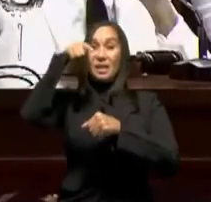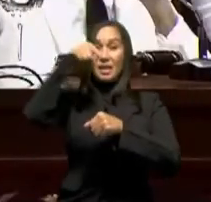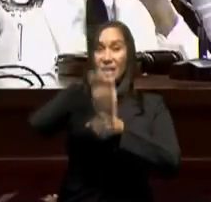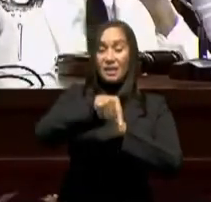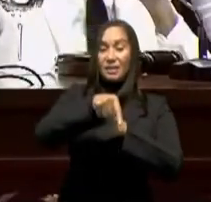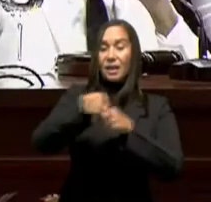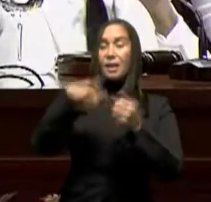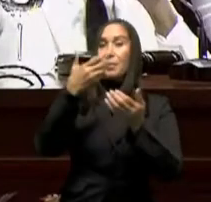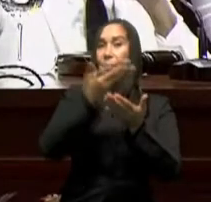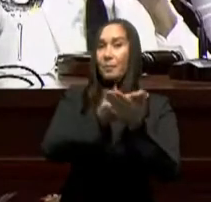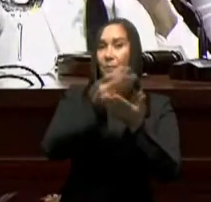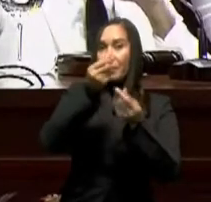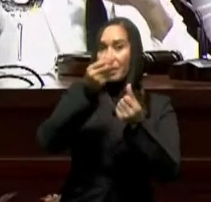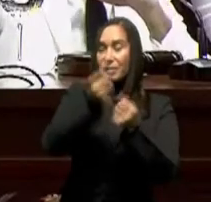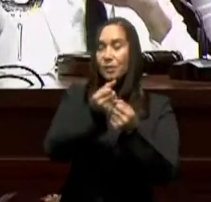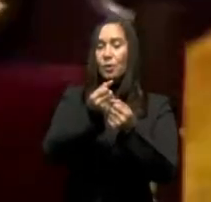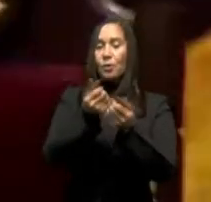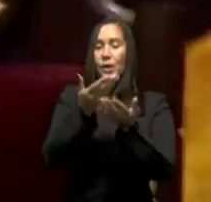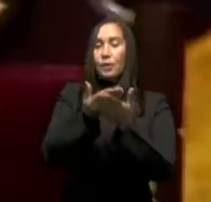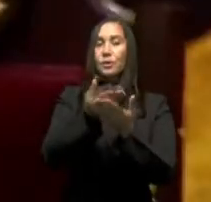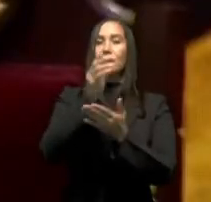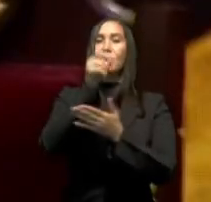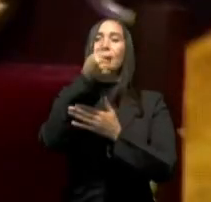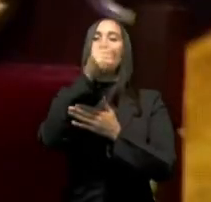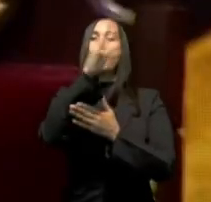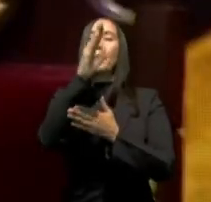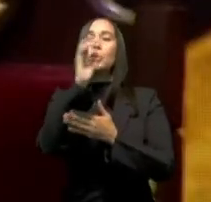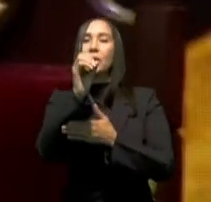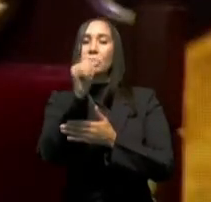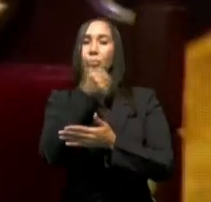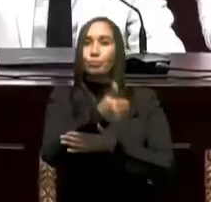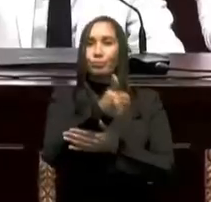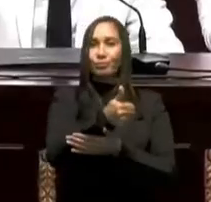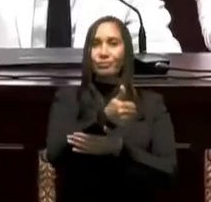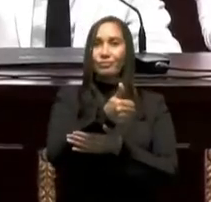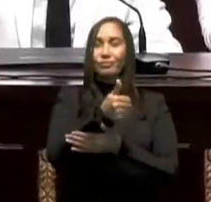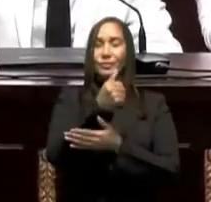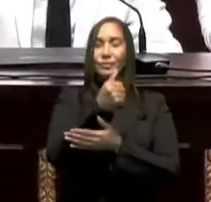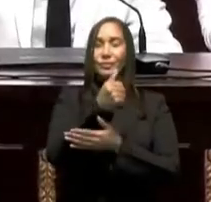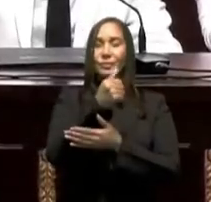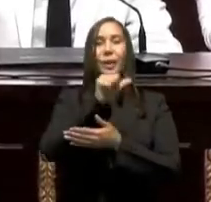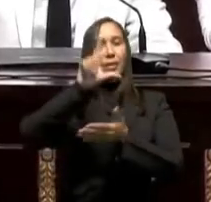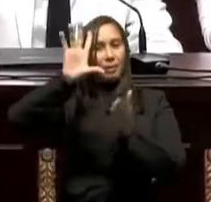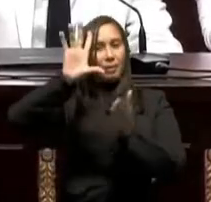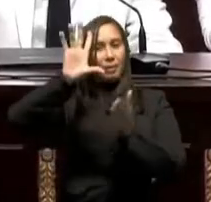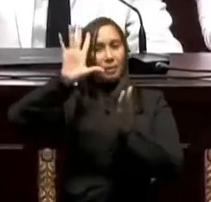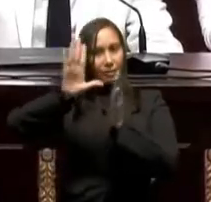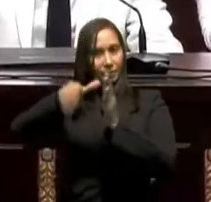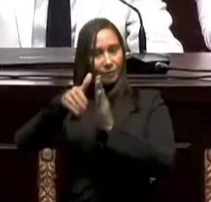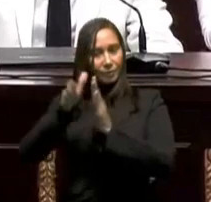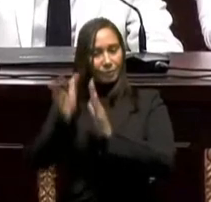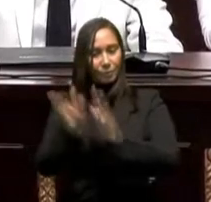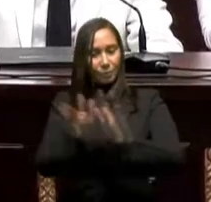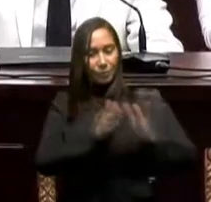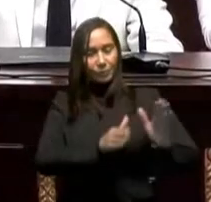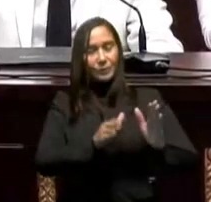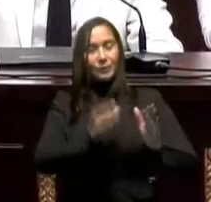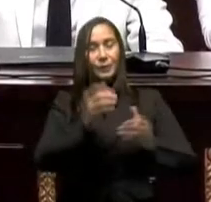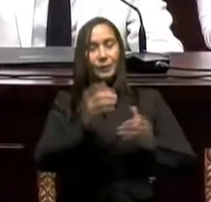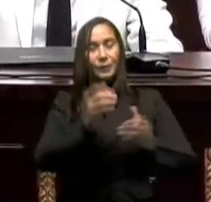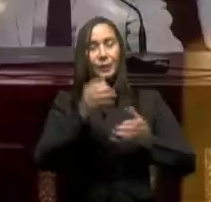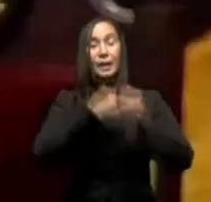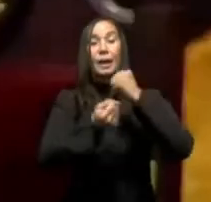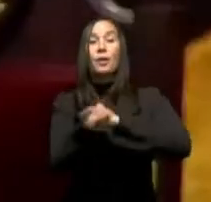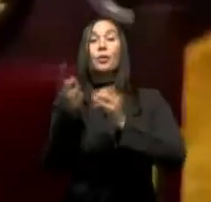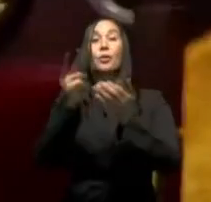inversión cayó cerca del 10% para el mismo periodo. En 2023, pues llegaron a